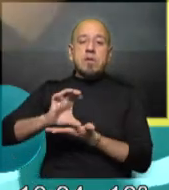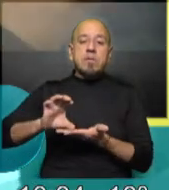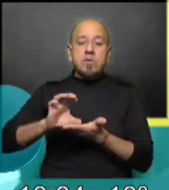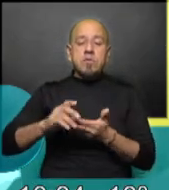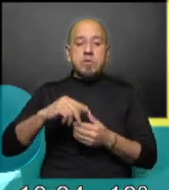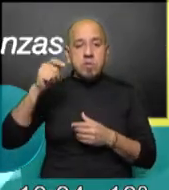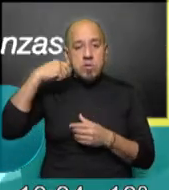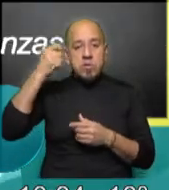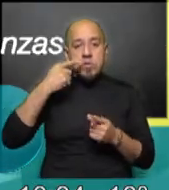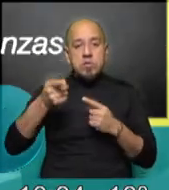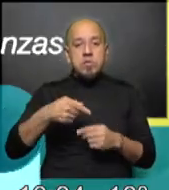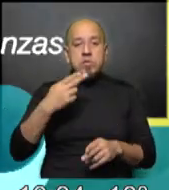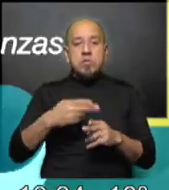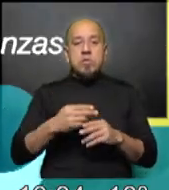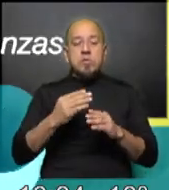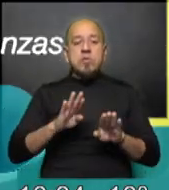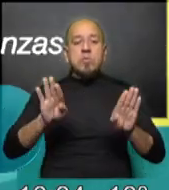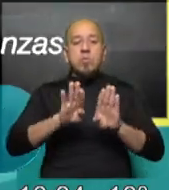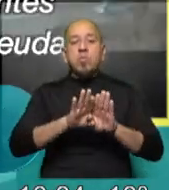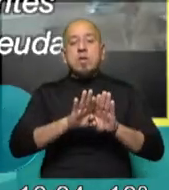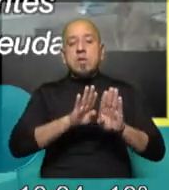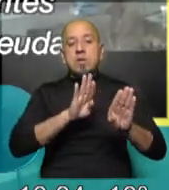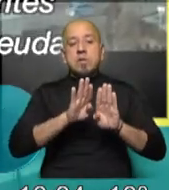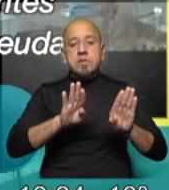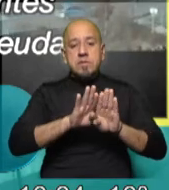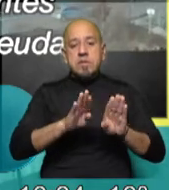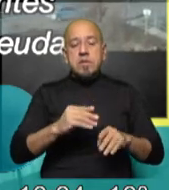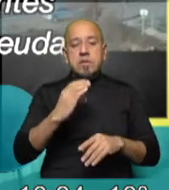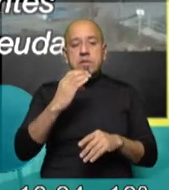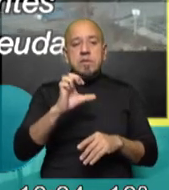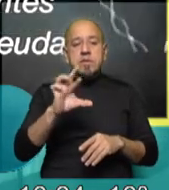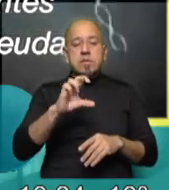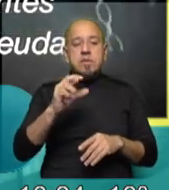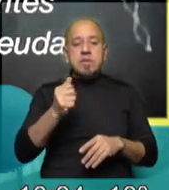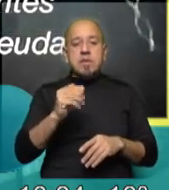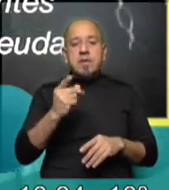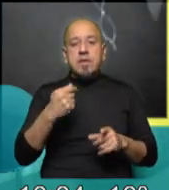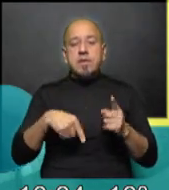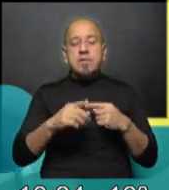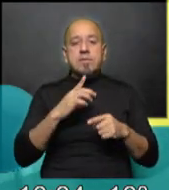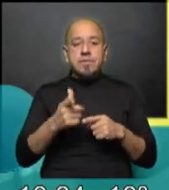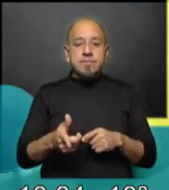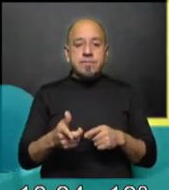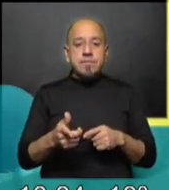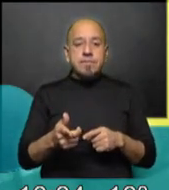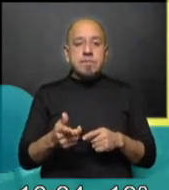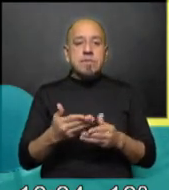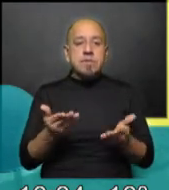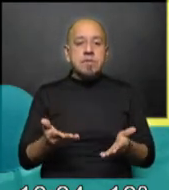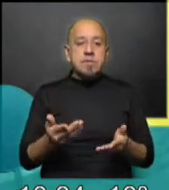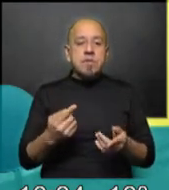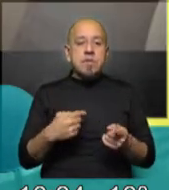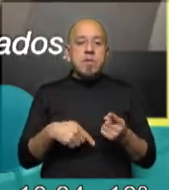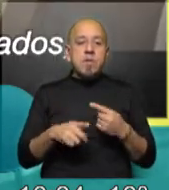película, se llama A Puertas Cerradas, y esa puerta cerrada se refiere justamente a las negociaciones que estaban a puertas cerradas y que